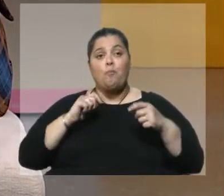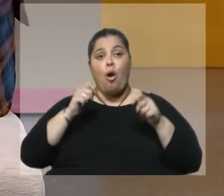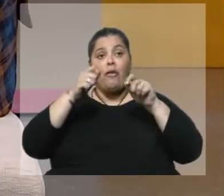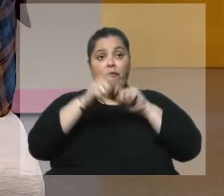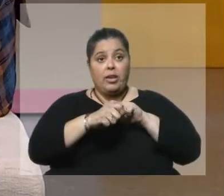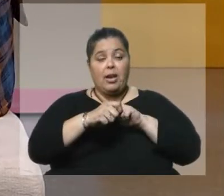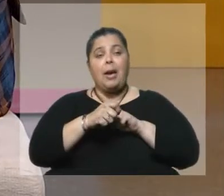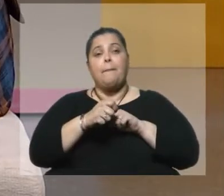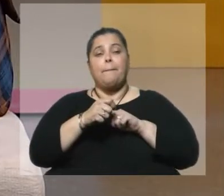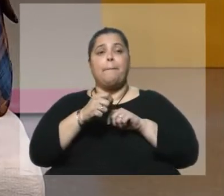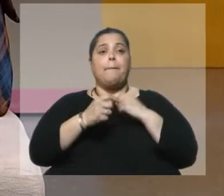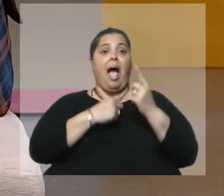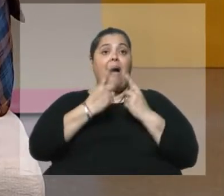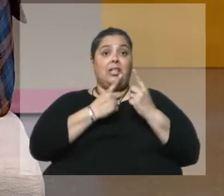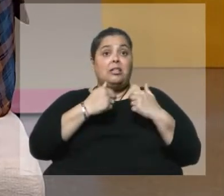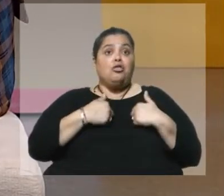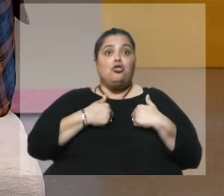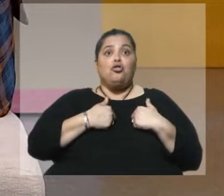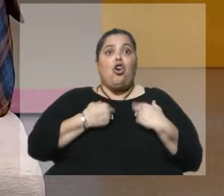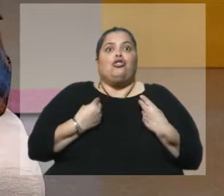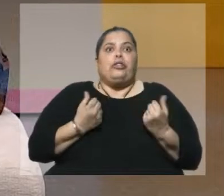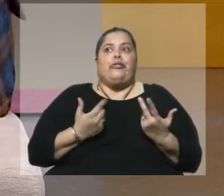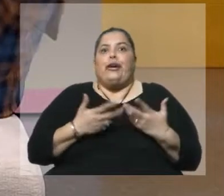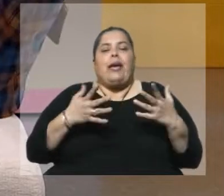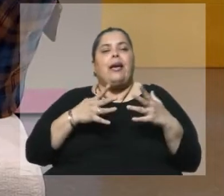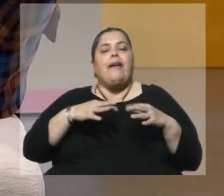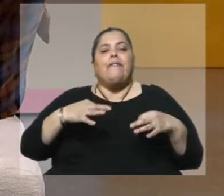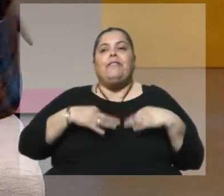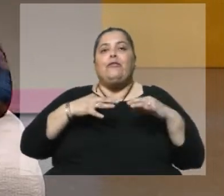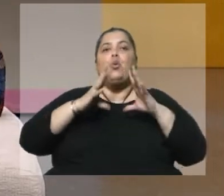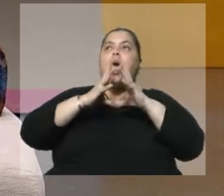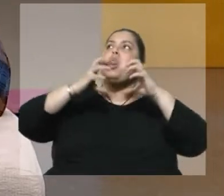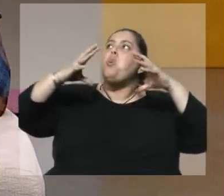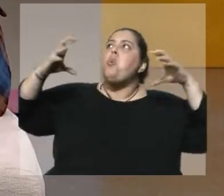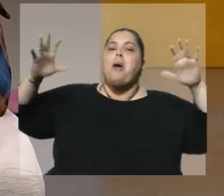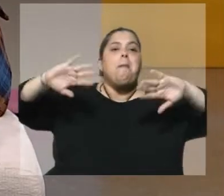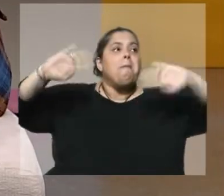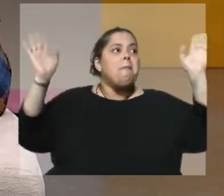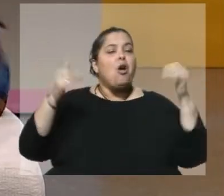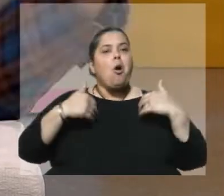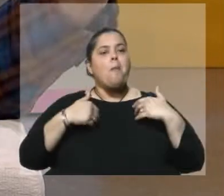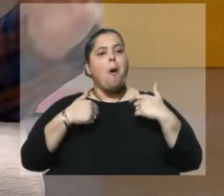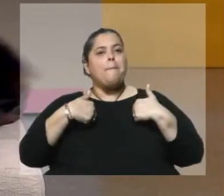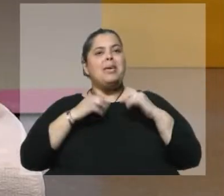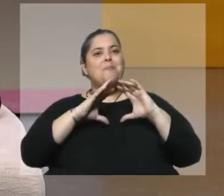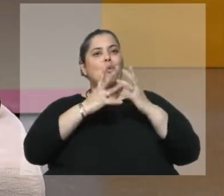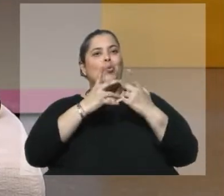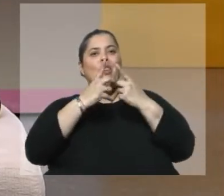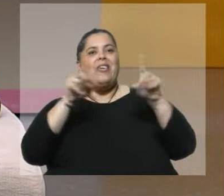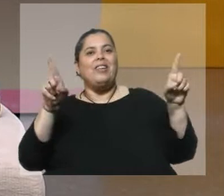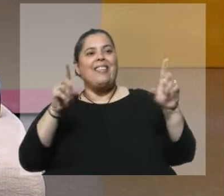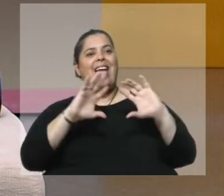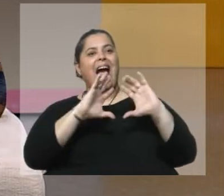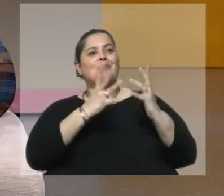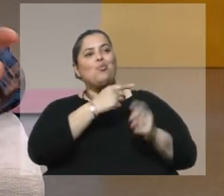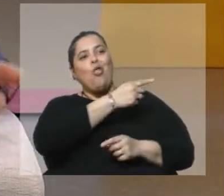yo por momentos me siento que vivo en una nube de pedos, porque es como que mi mundo es diferente al